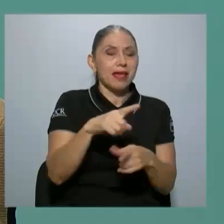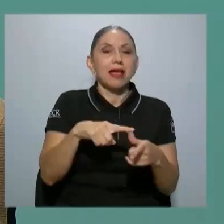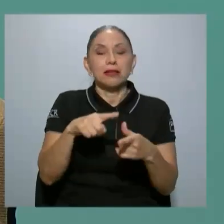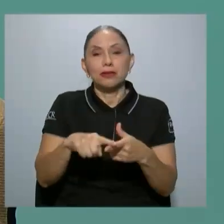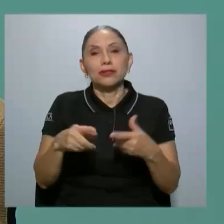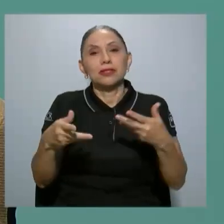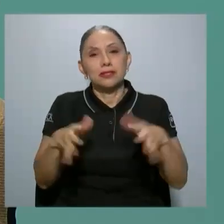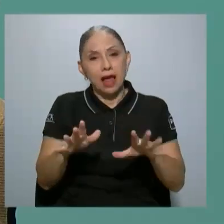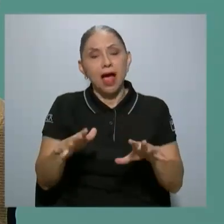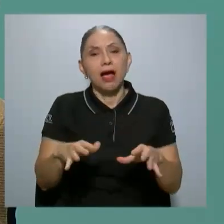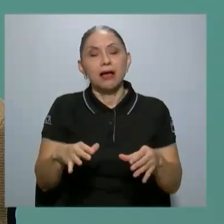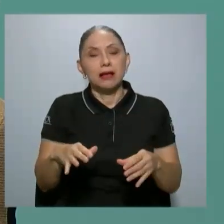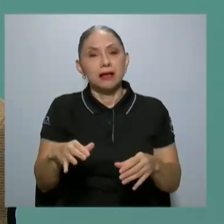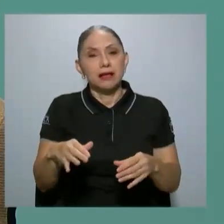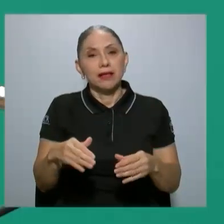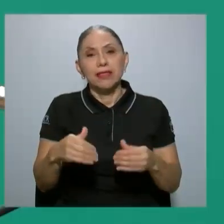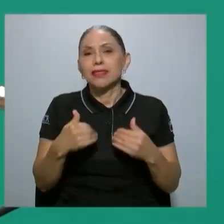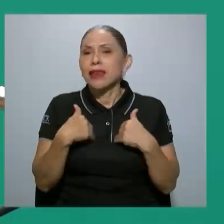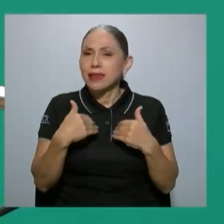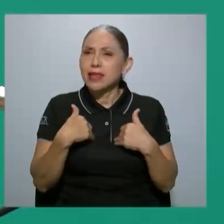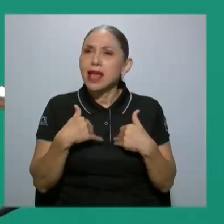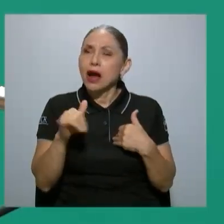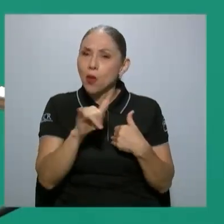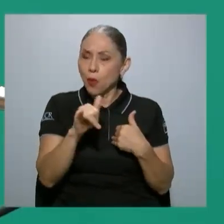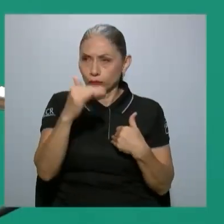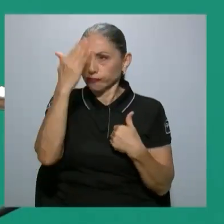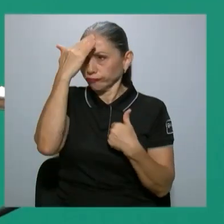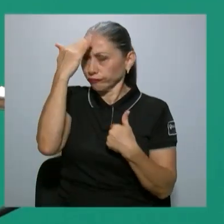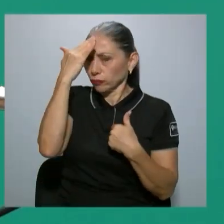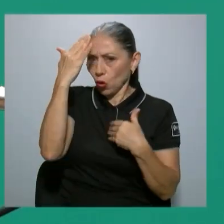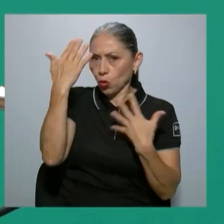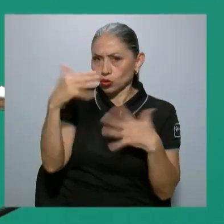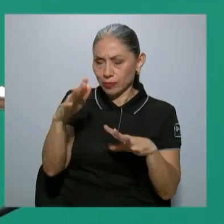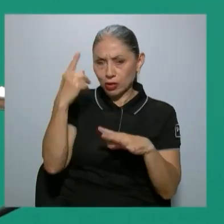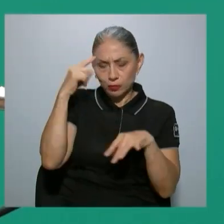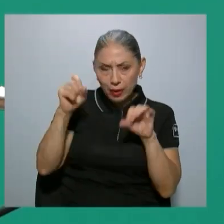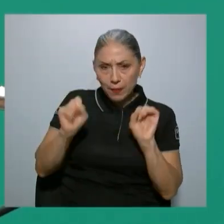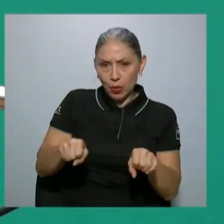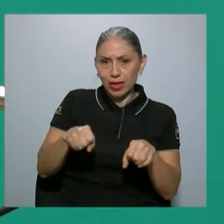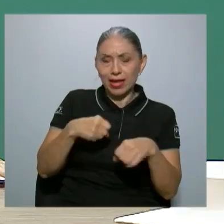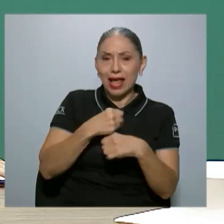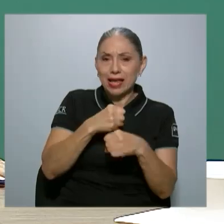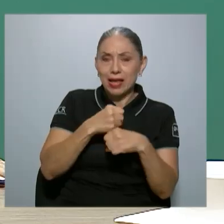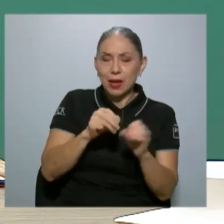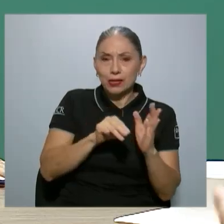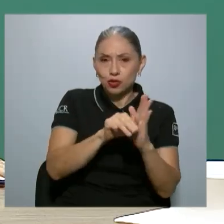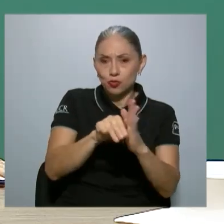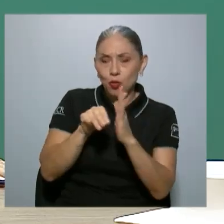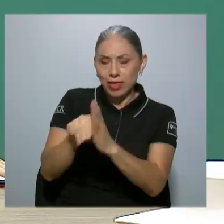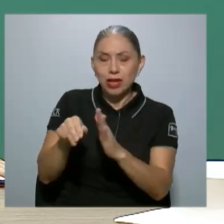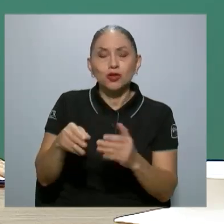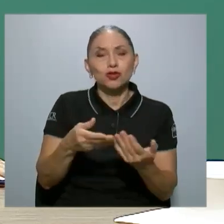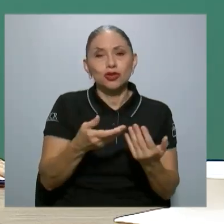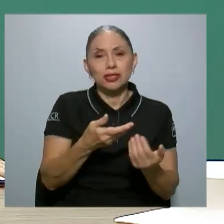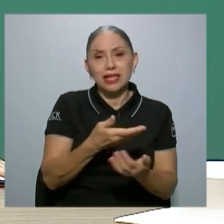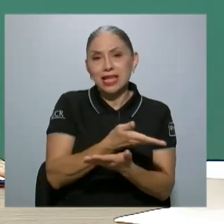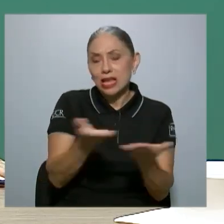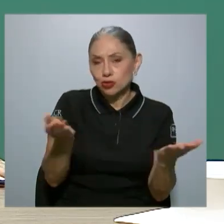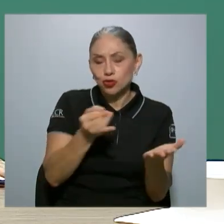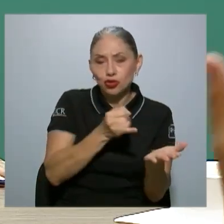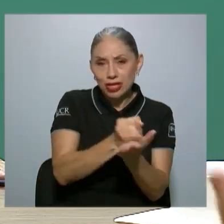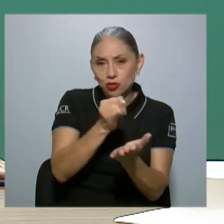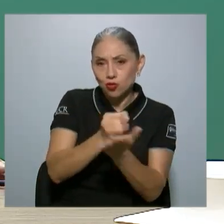pues como un marco conceptual que permitía realizar estos modelos y estos